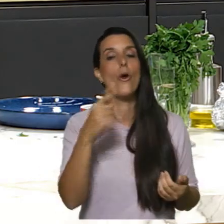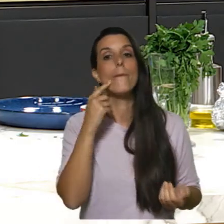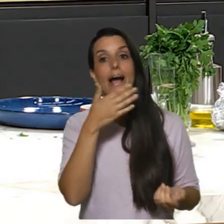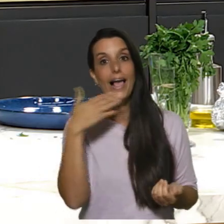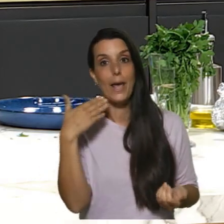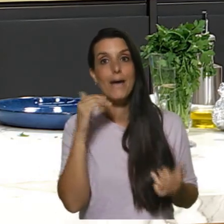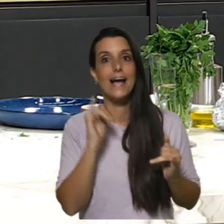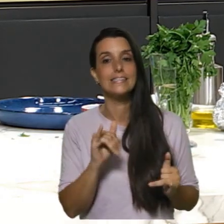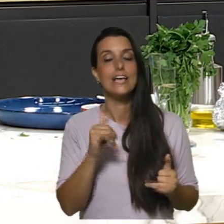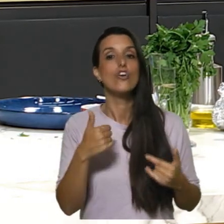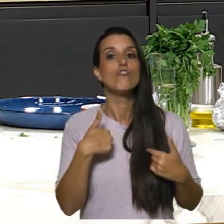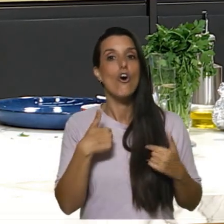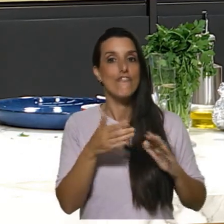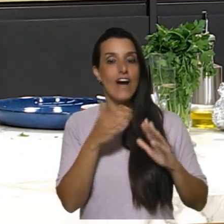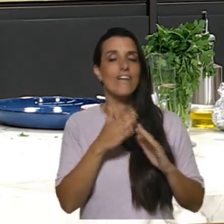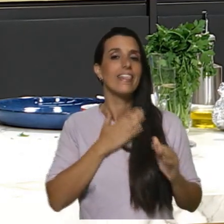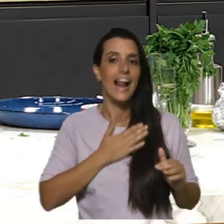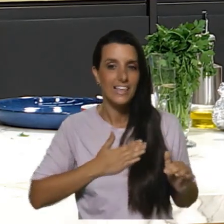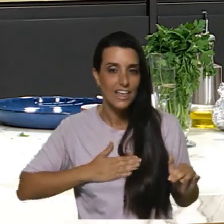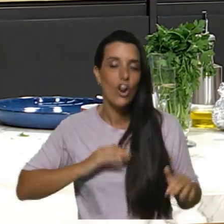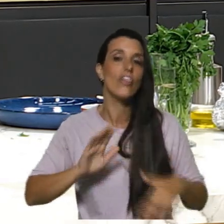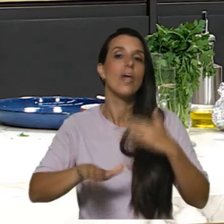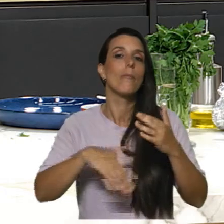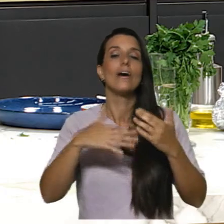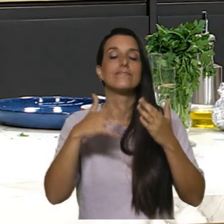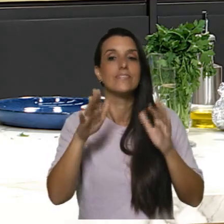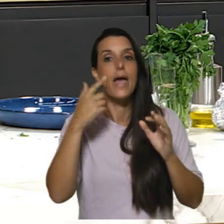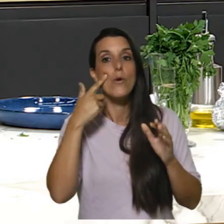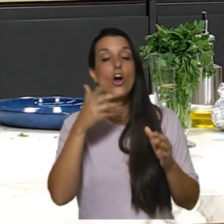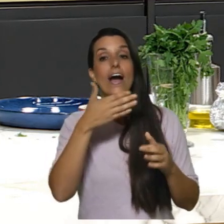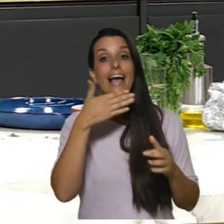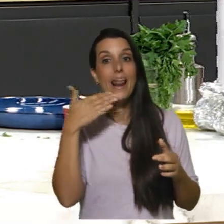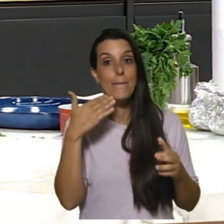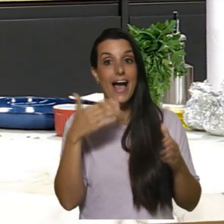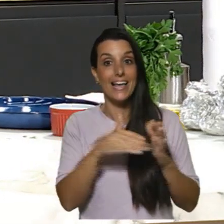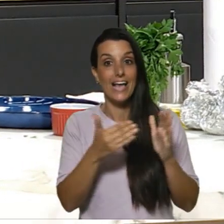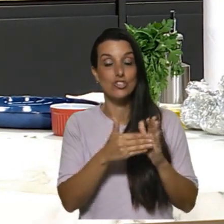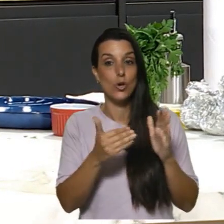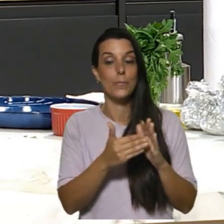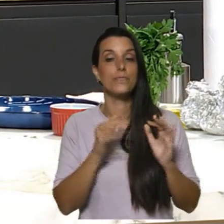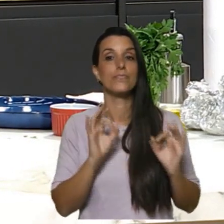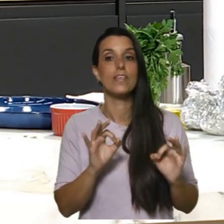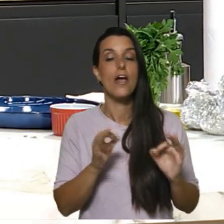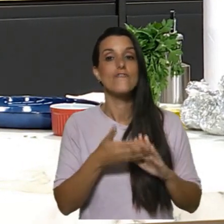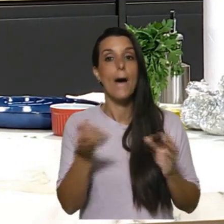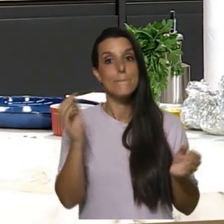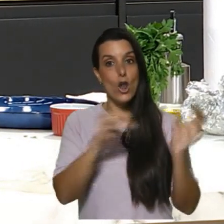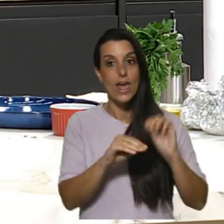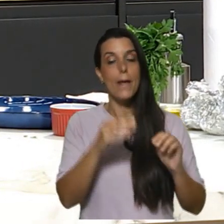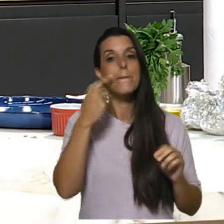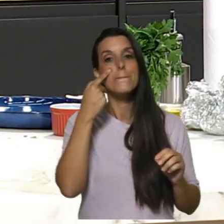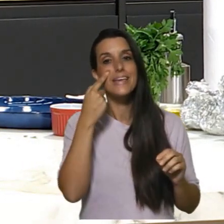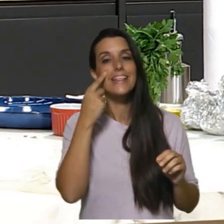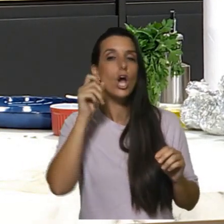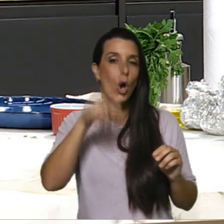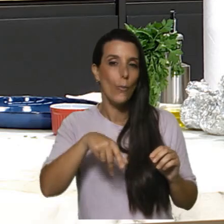cremita, porque vamos tranquilos que llegamos y después no llegamos nada. Sí. Queso crema del tipo americano. Le vas a poner, viste que es muy